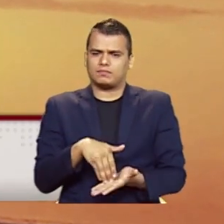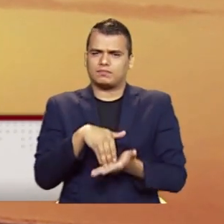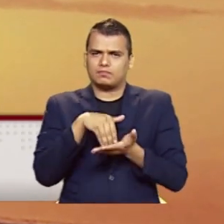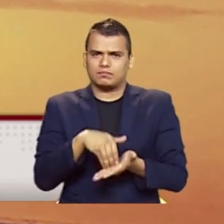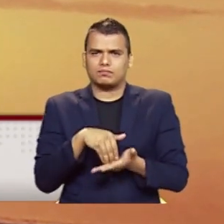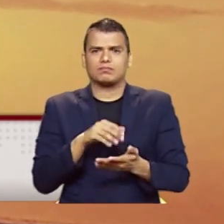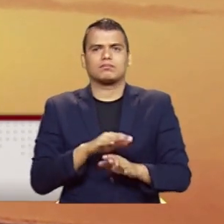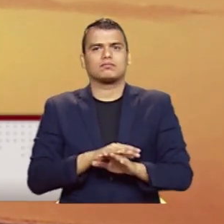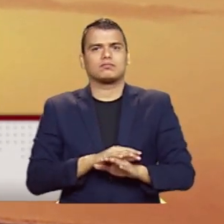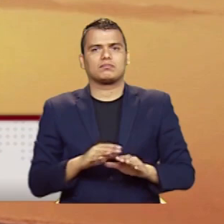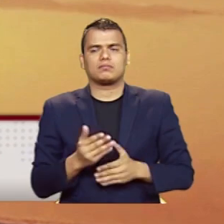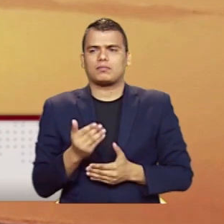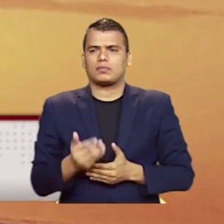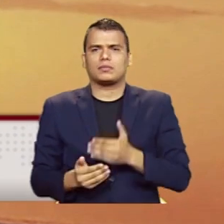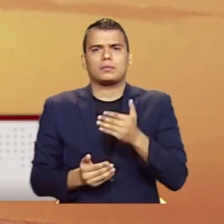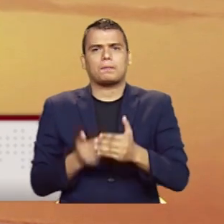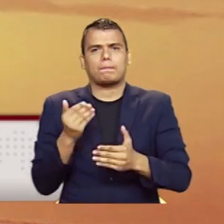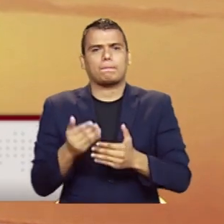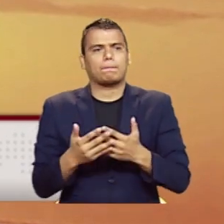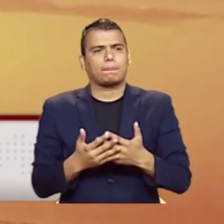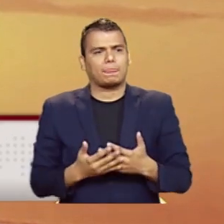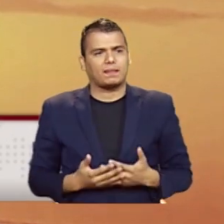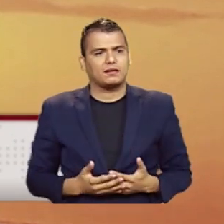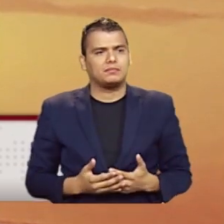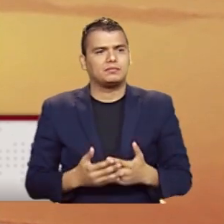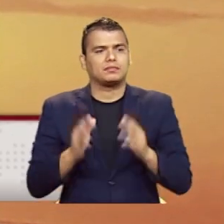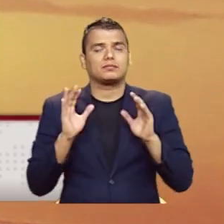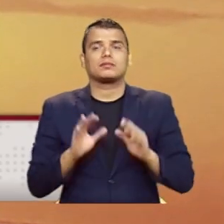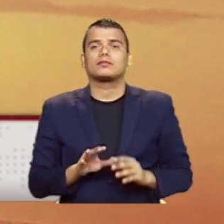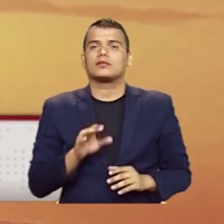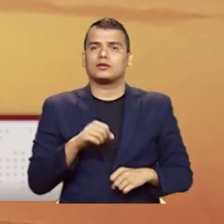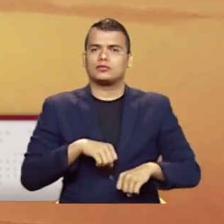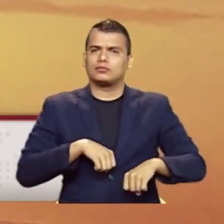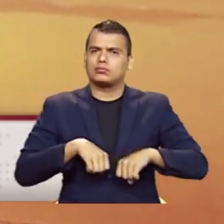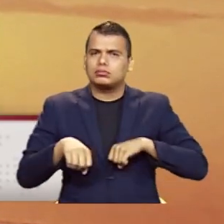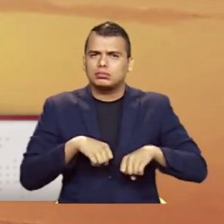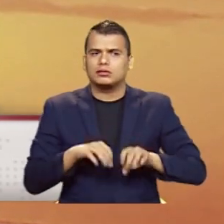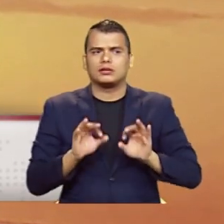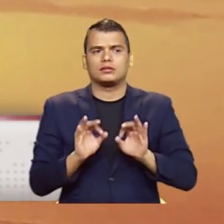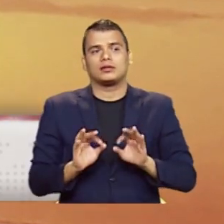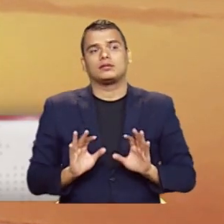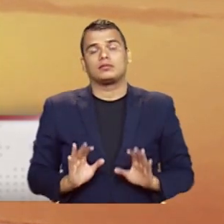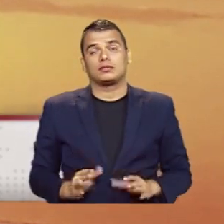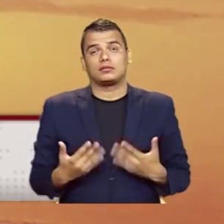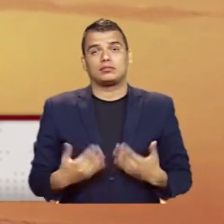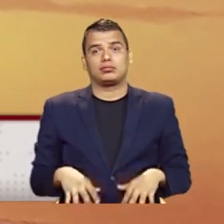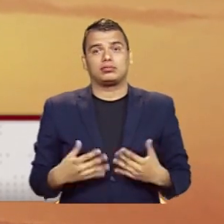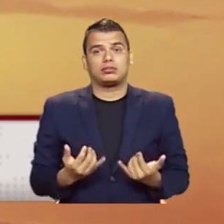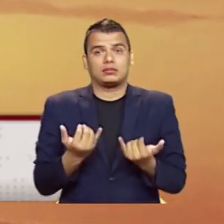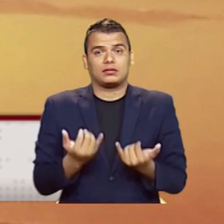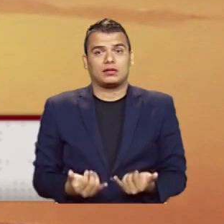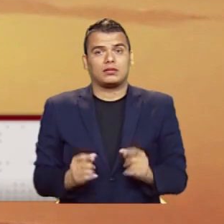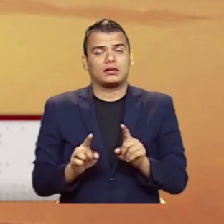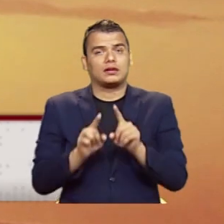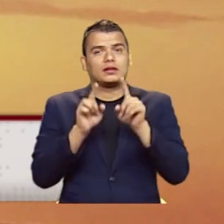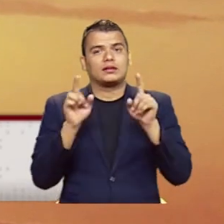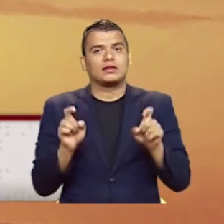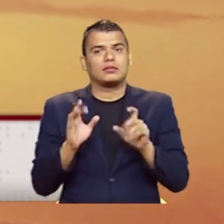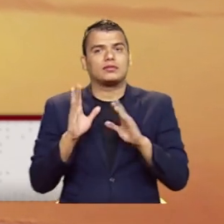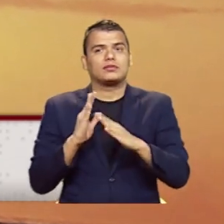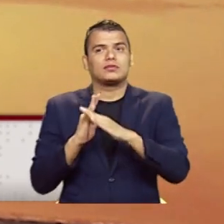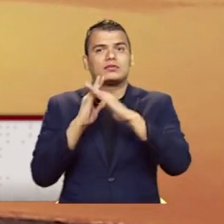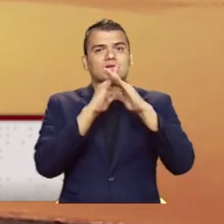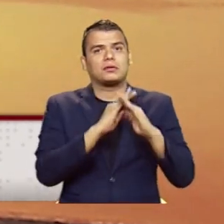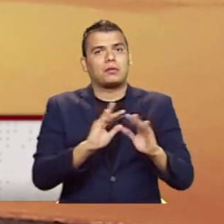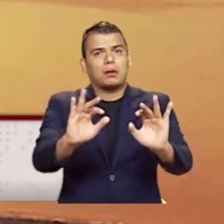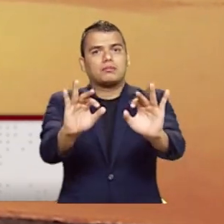que ha generado bastantes logros. Uno de ellos, pues, es el crecimiento que se ha tenido en el sector, sin duda. Es también el